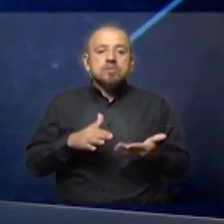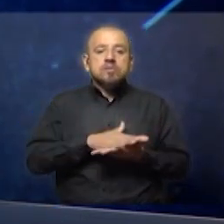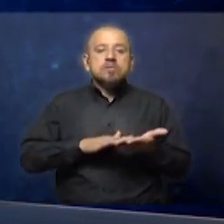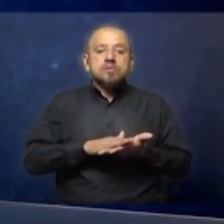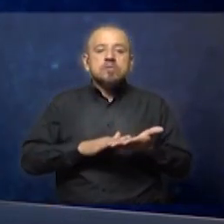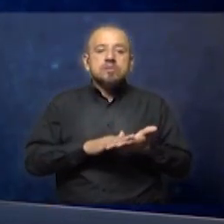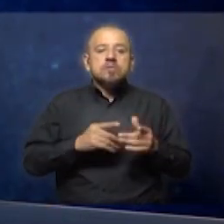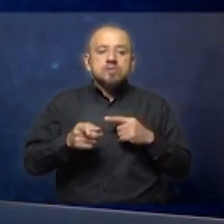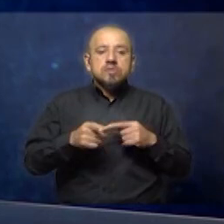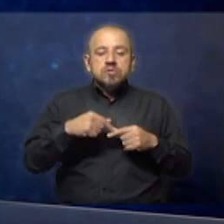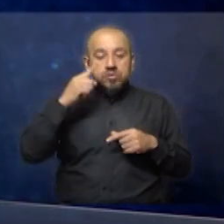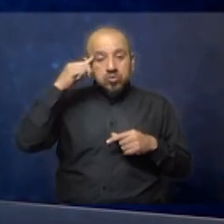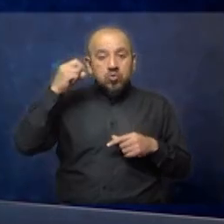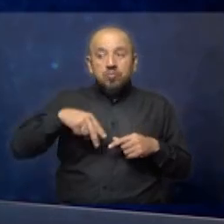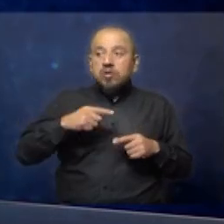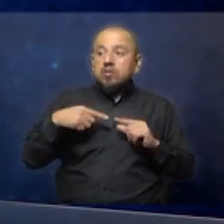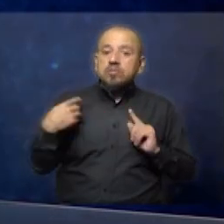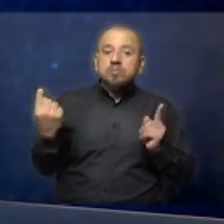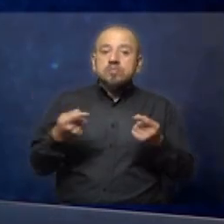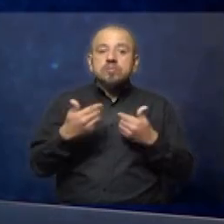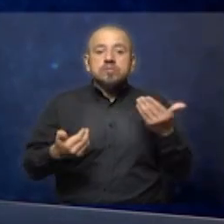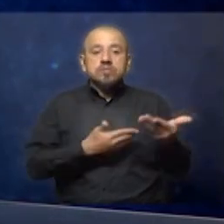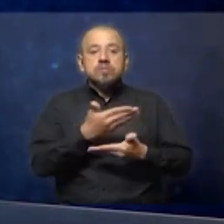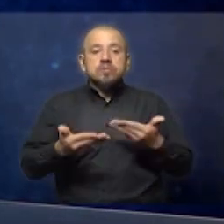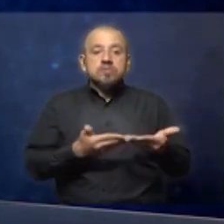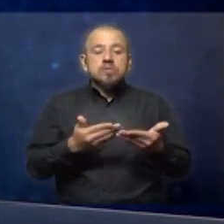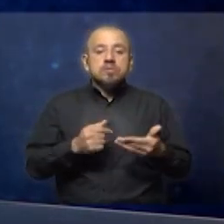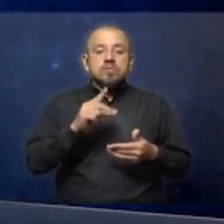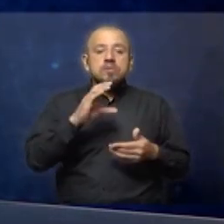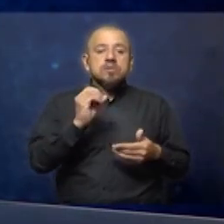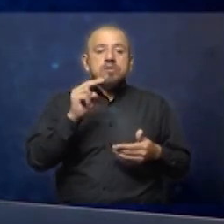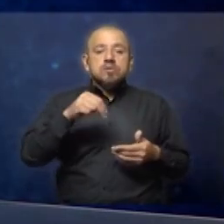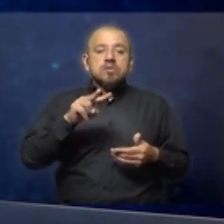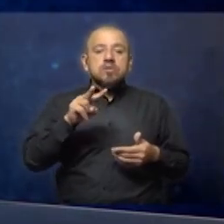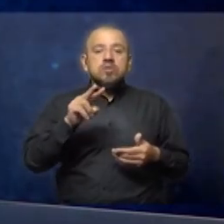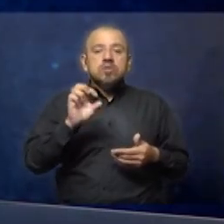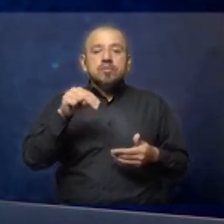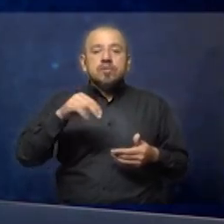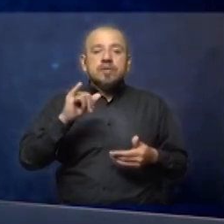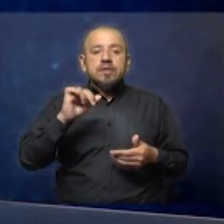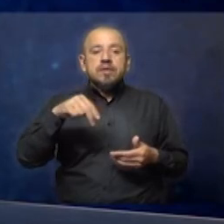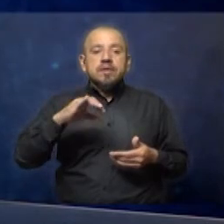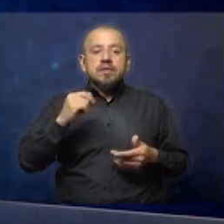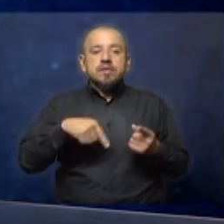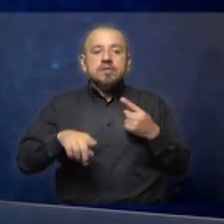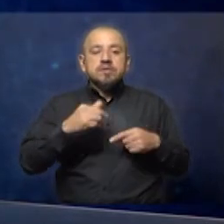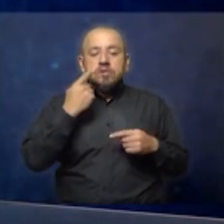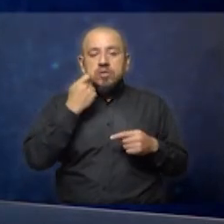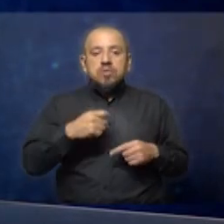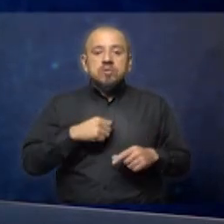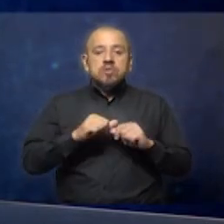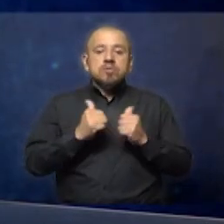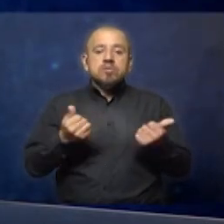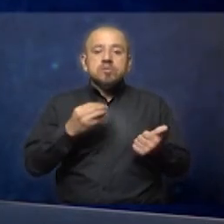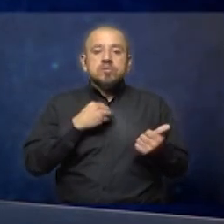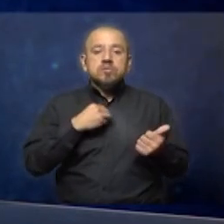cual fuera su opinión sobre la convivencia la conveniencia Perdón o inconveniencia de dar al hombre la Facultad de divorciarse por